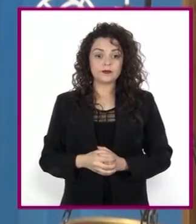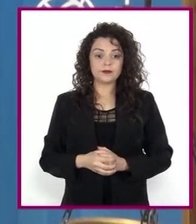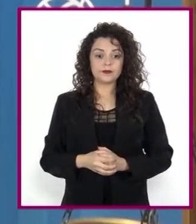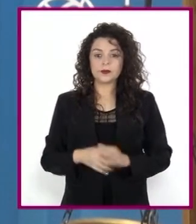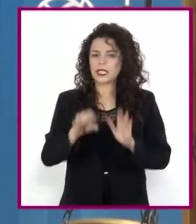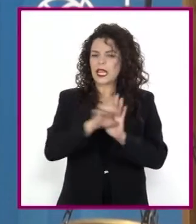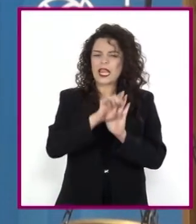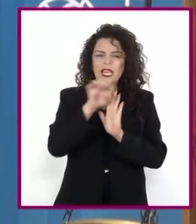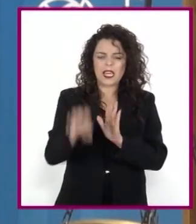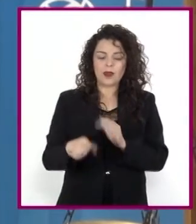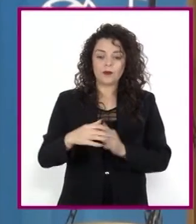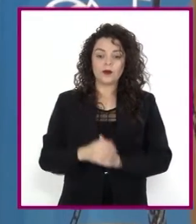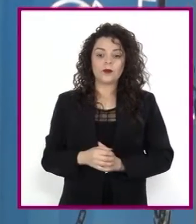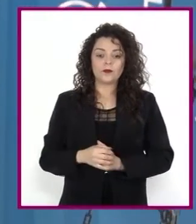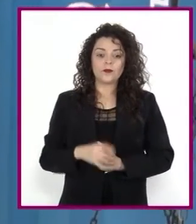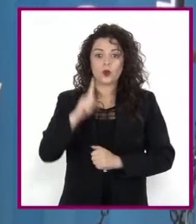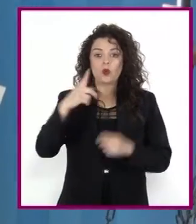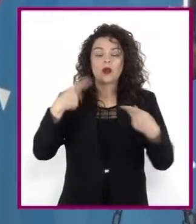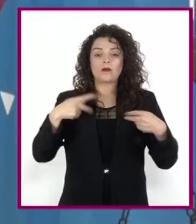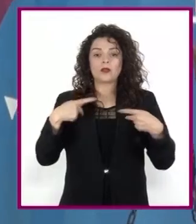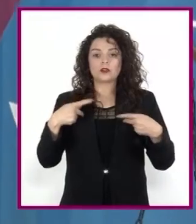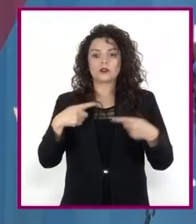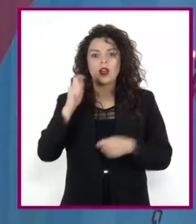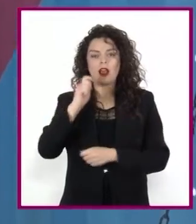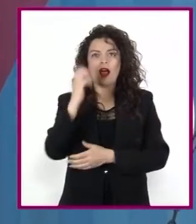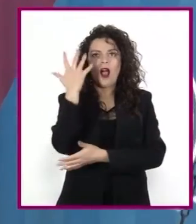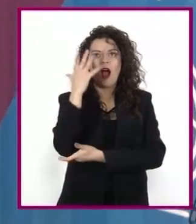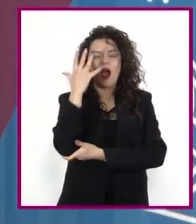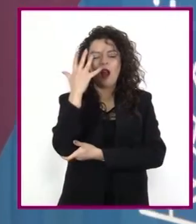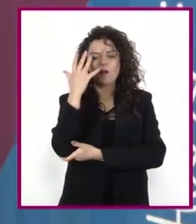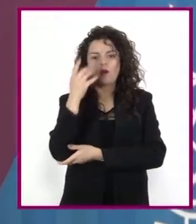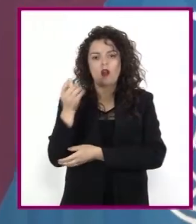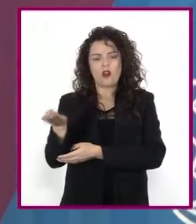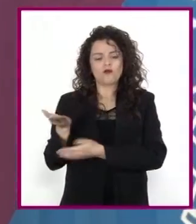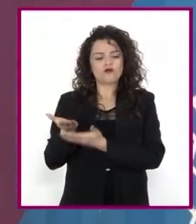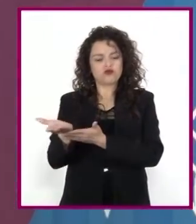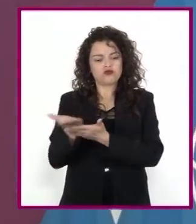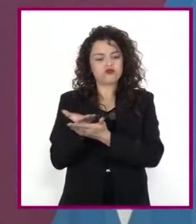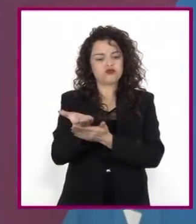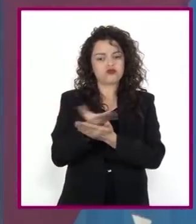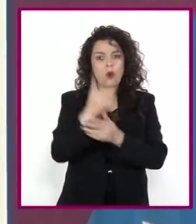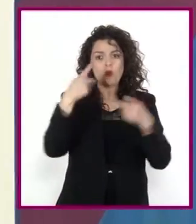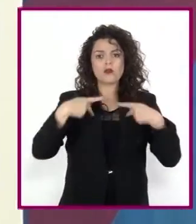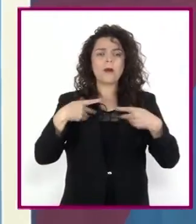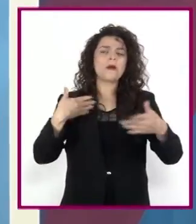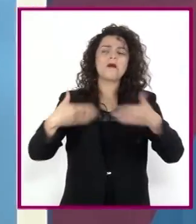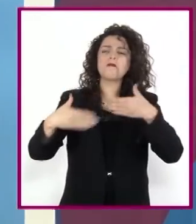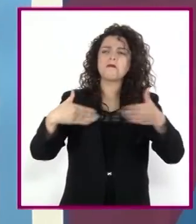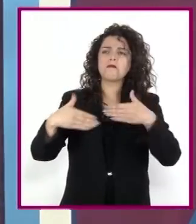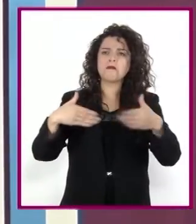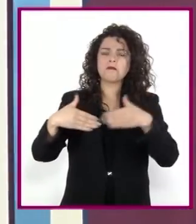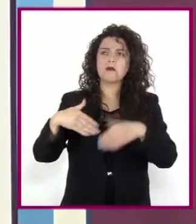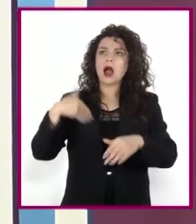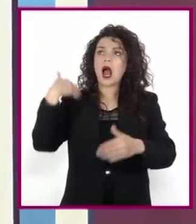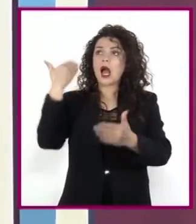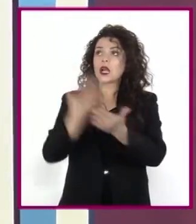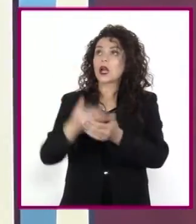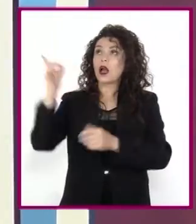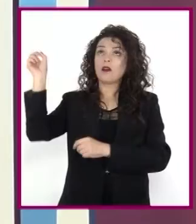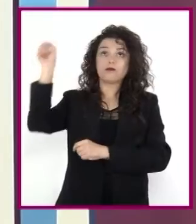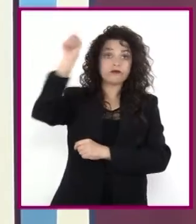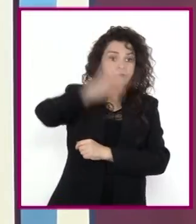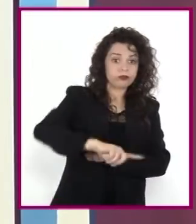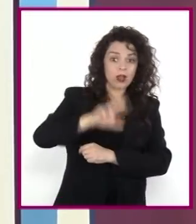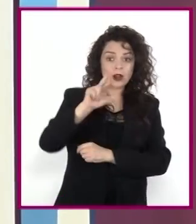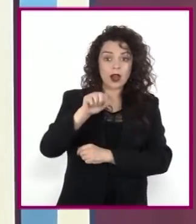Por ejemplo, alguien que al podar un árbol lesiona a otra persona que iba pasando por el lugar cuando serruchaba las ramas,